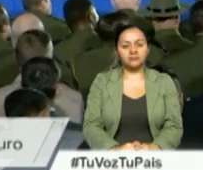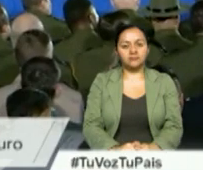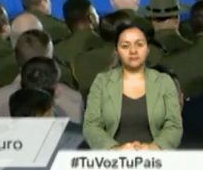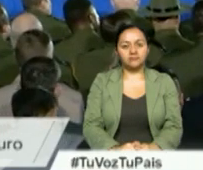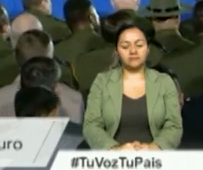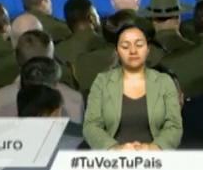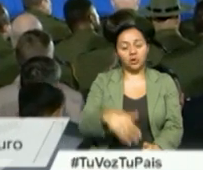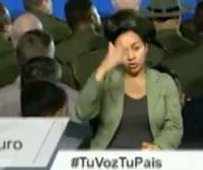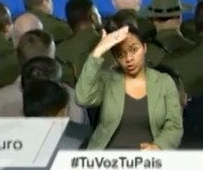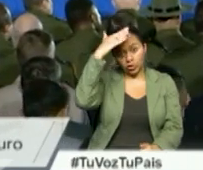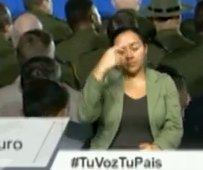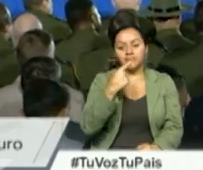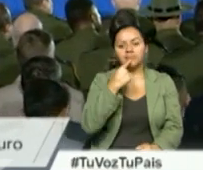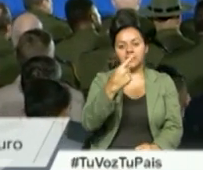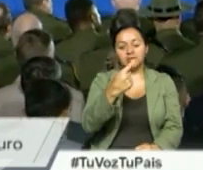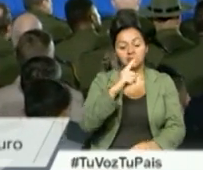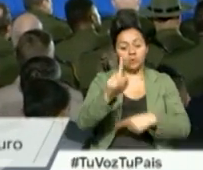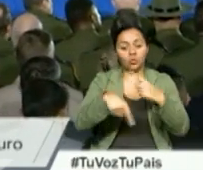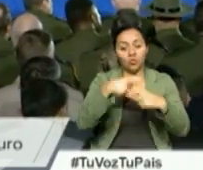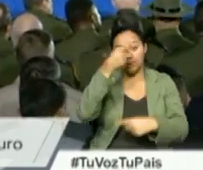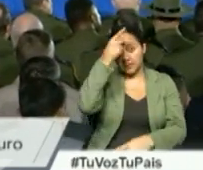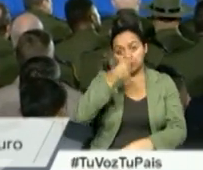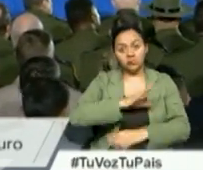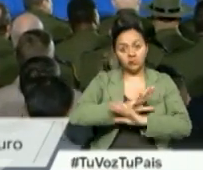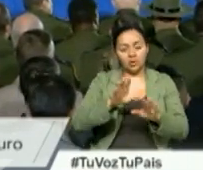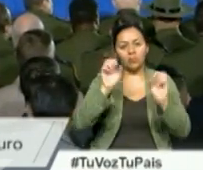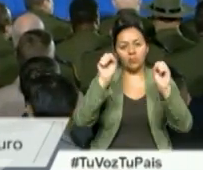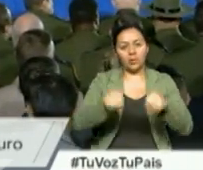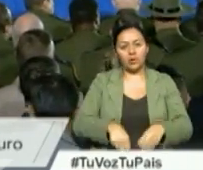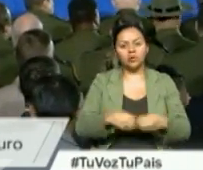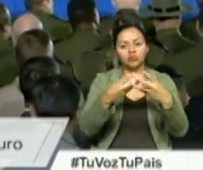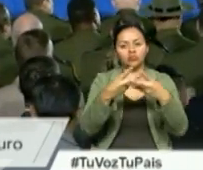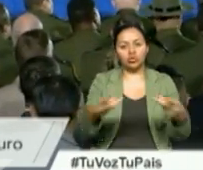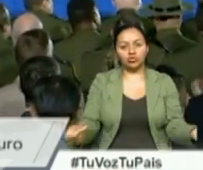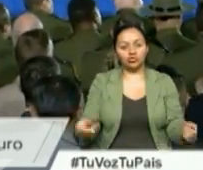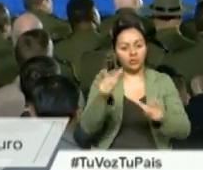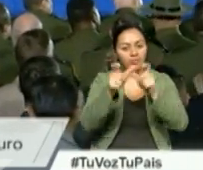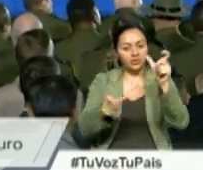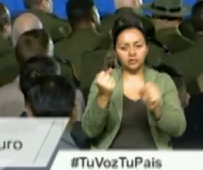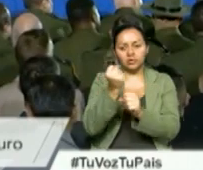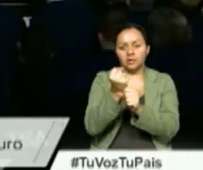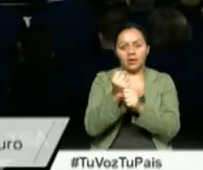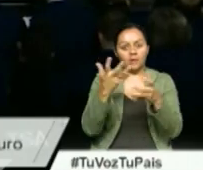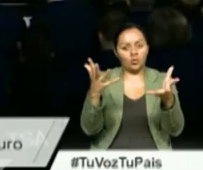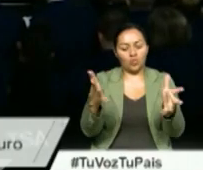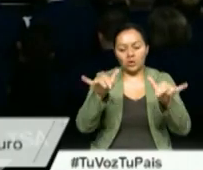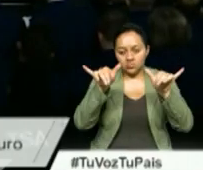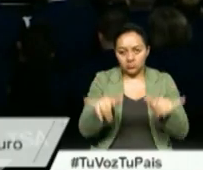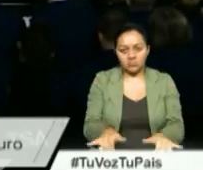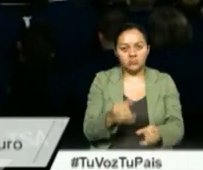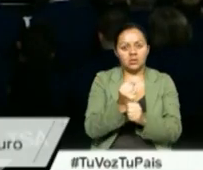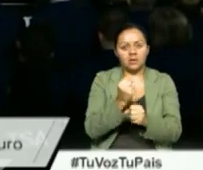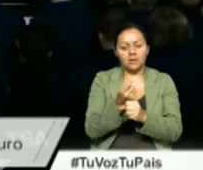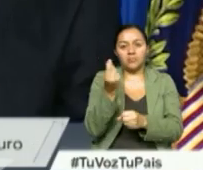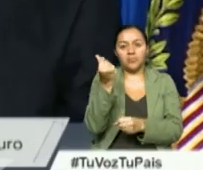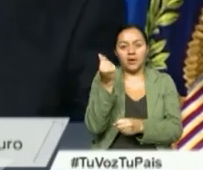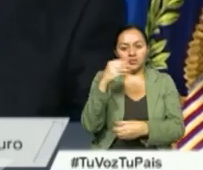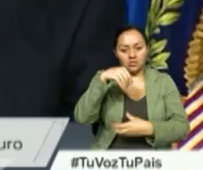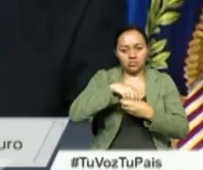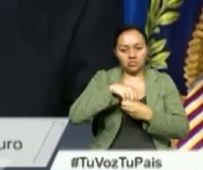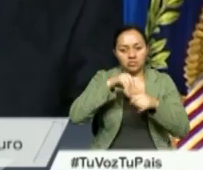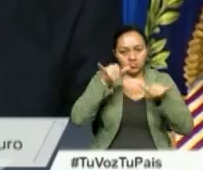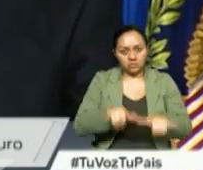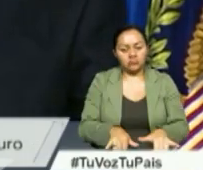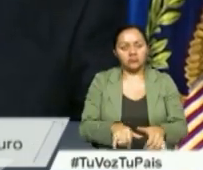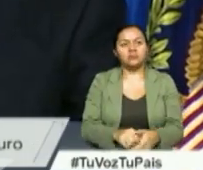Trump aseguró que con estas medidas será posible salvar miles de vidas, millones de empleos y miles de millones de dólares.